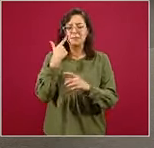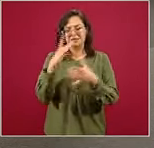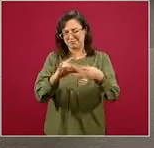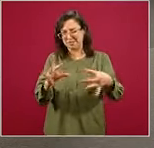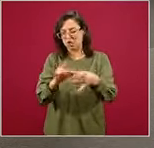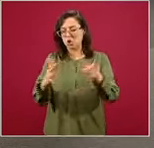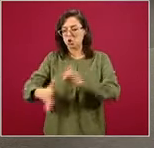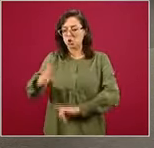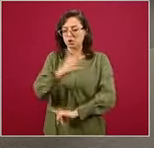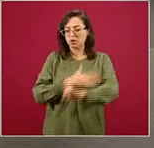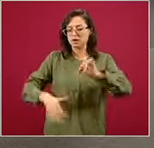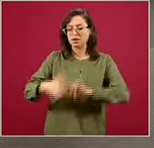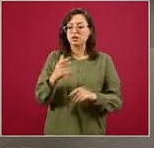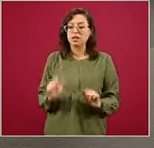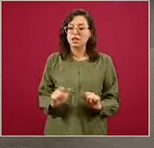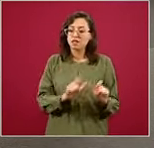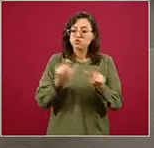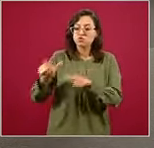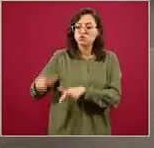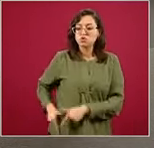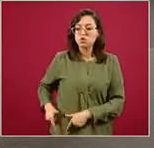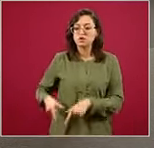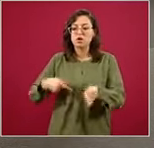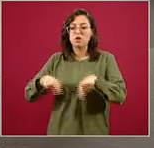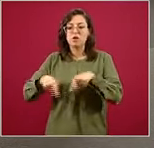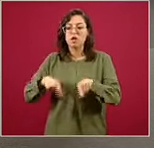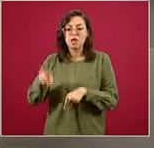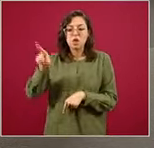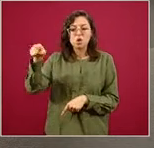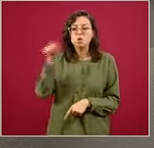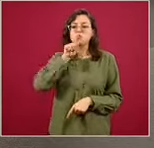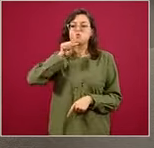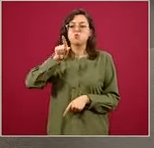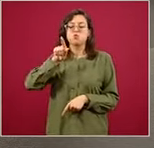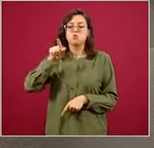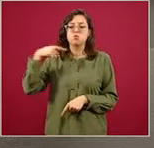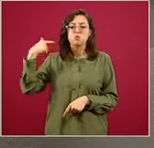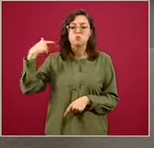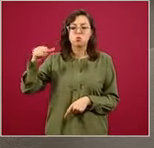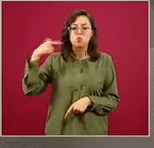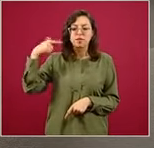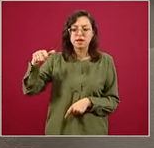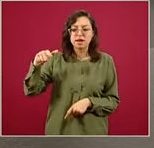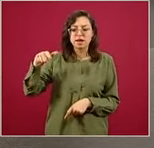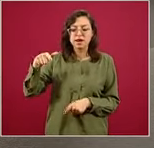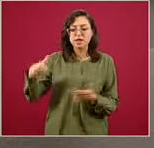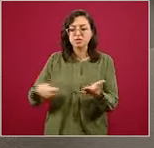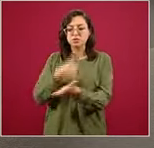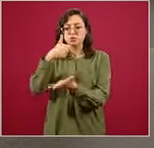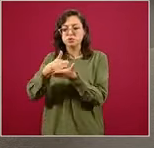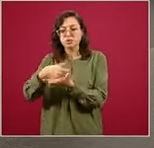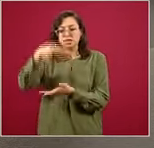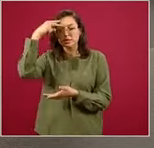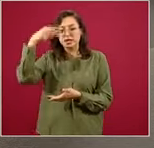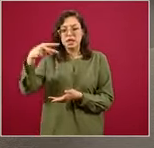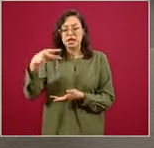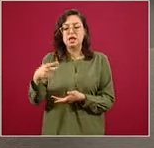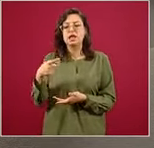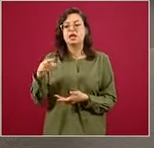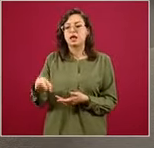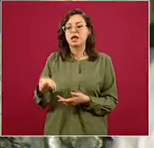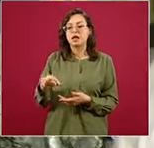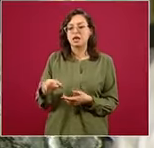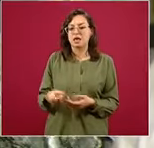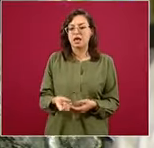un torneo de pretemporada de fútbol en estos momentos en Guadalajara y Ciudad de México. En ambas sedes pues hubo al menos 3 casos,